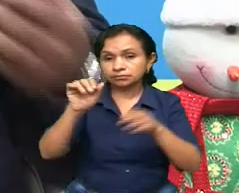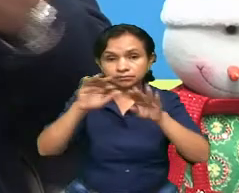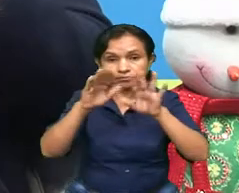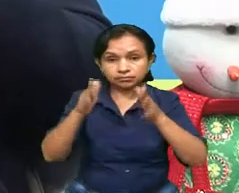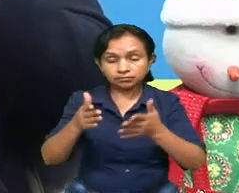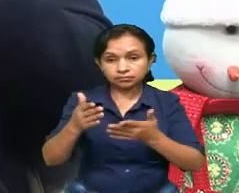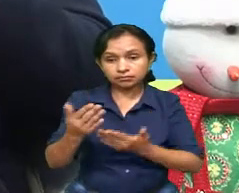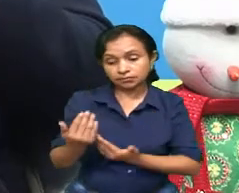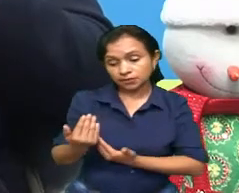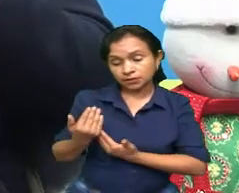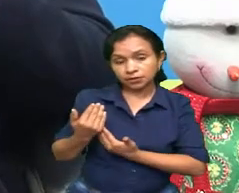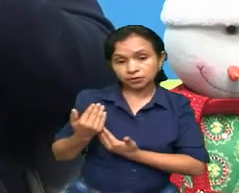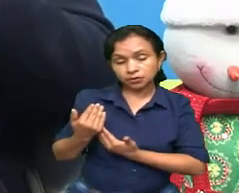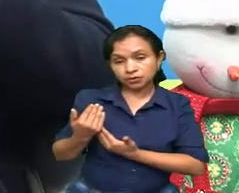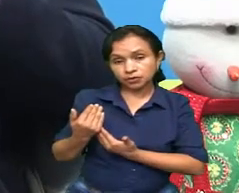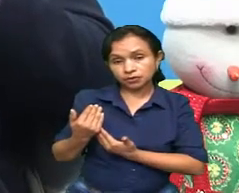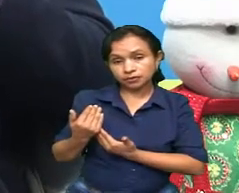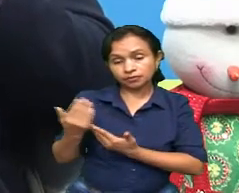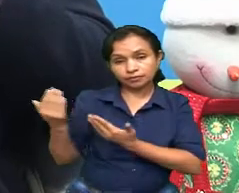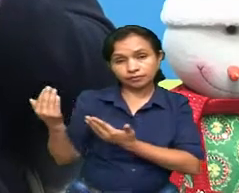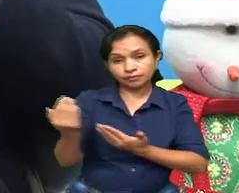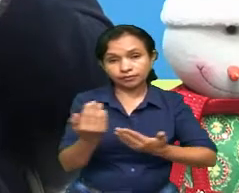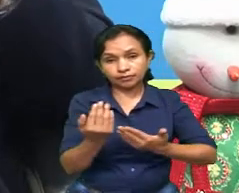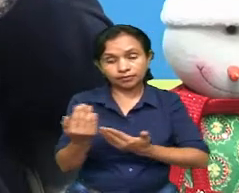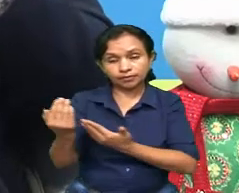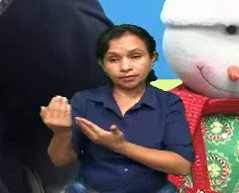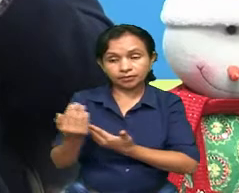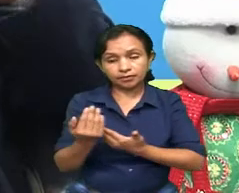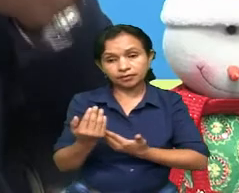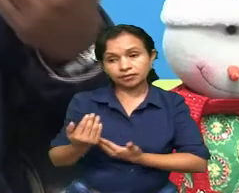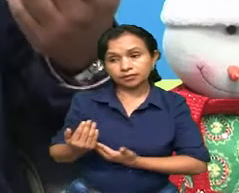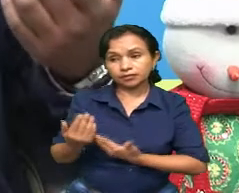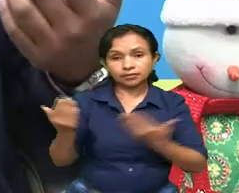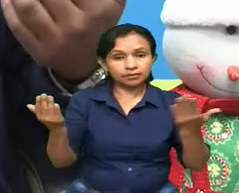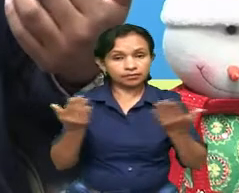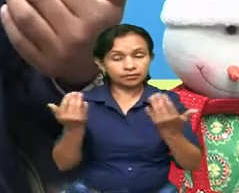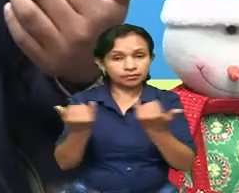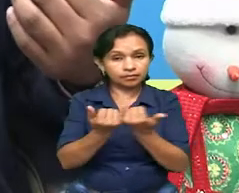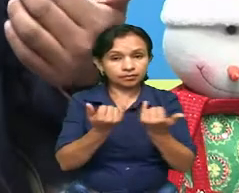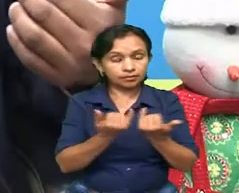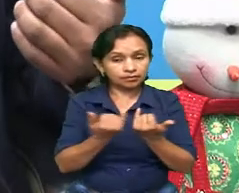dando lactancia, la leche materna.